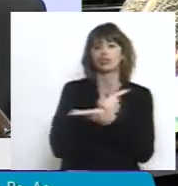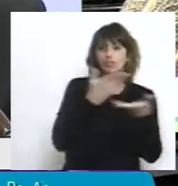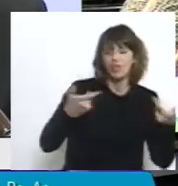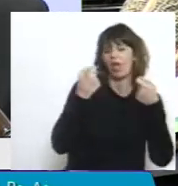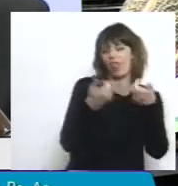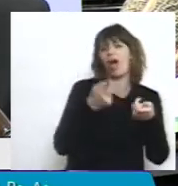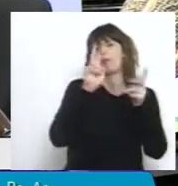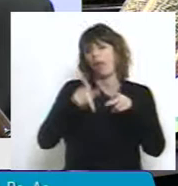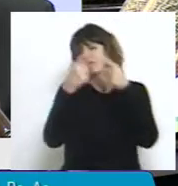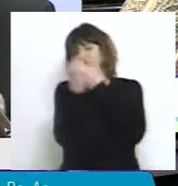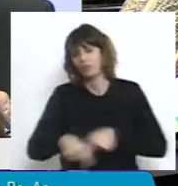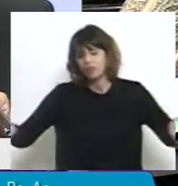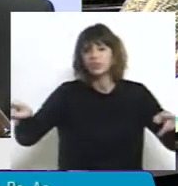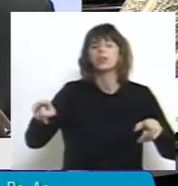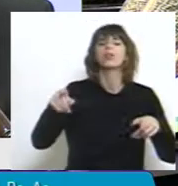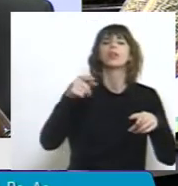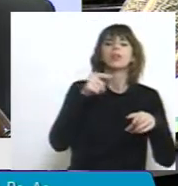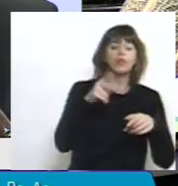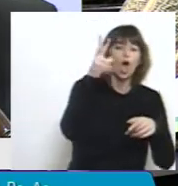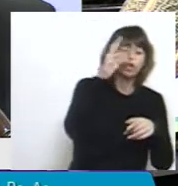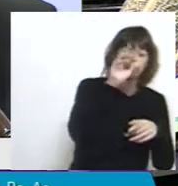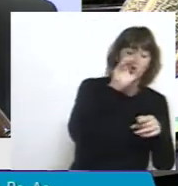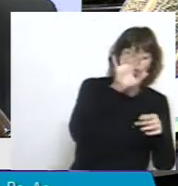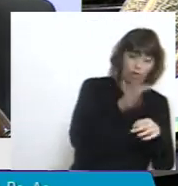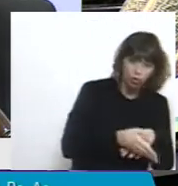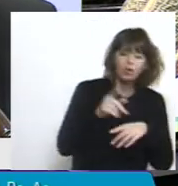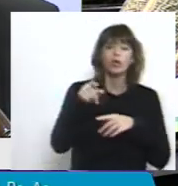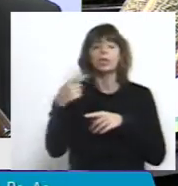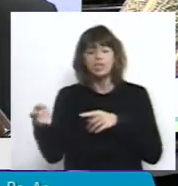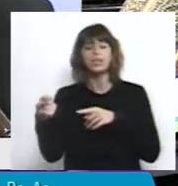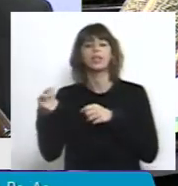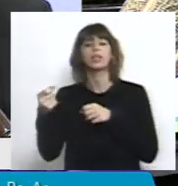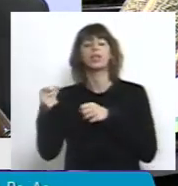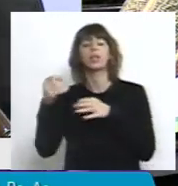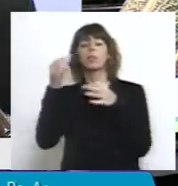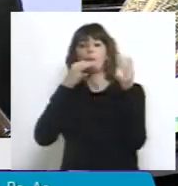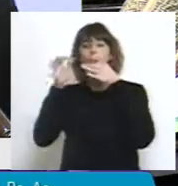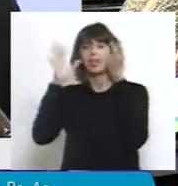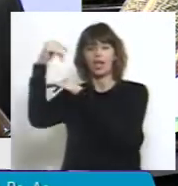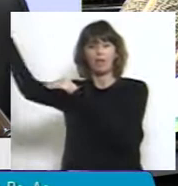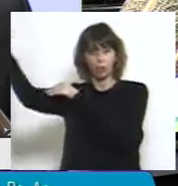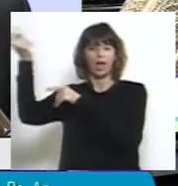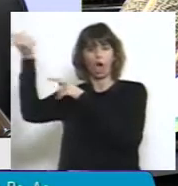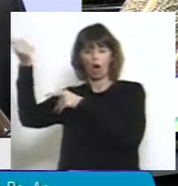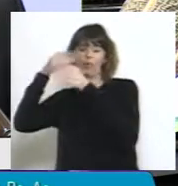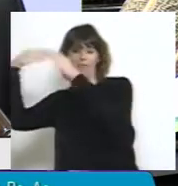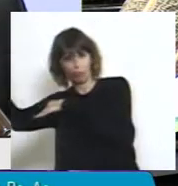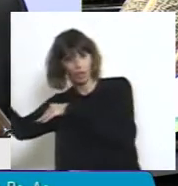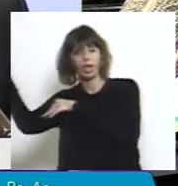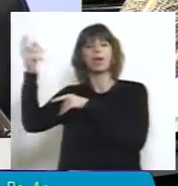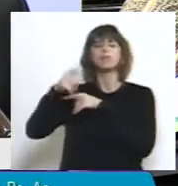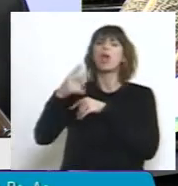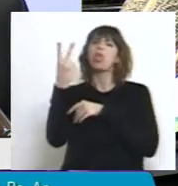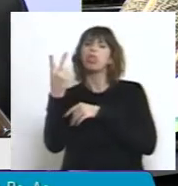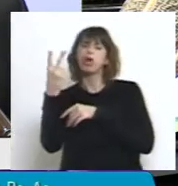hay 2 puntos que es el comercio exterior. Si lo abrimos, y esto sí es bueno decirlo, y se mantiene, los